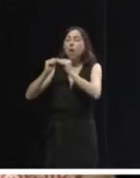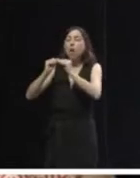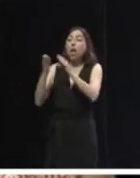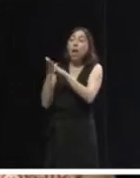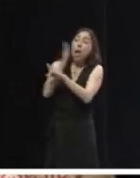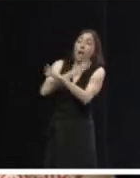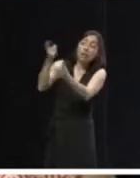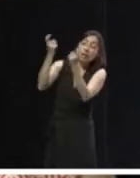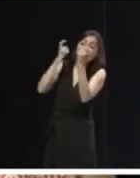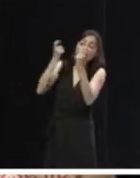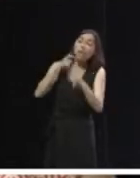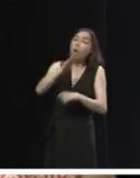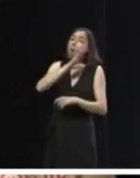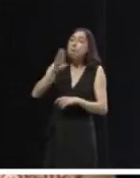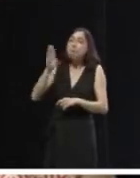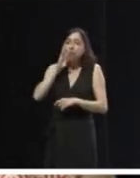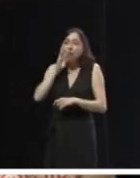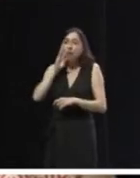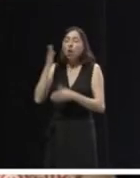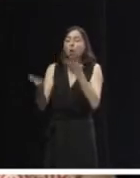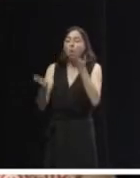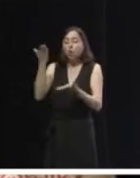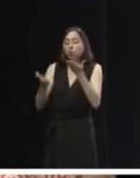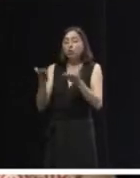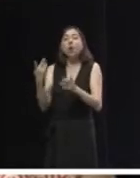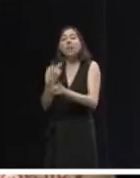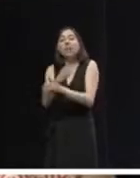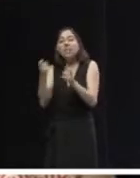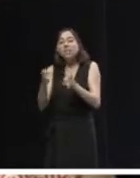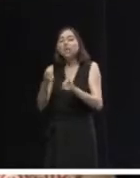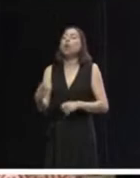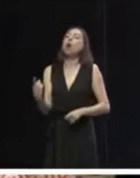madres de lo que es justo, de lo que es necesario y de lo que es